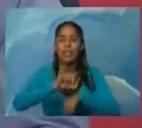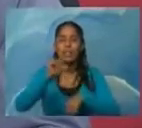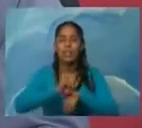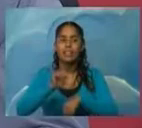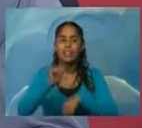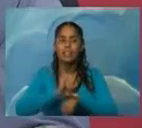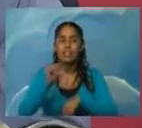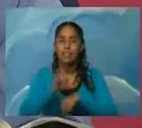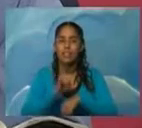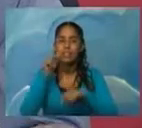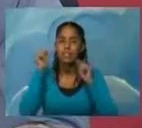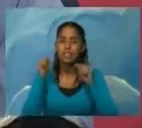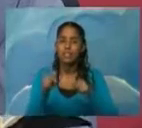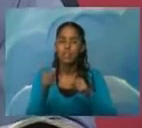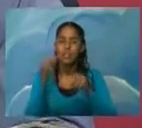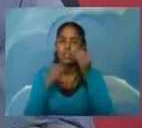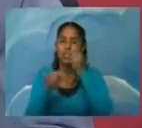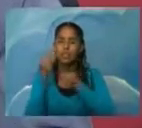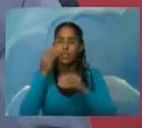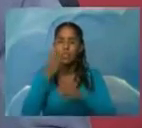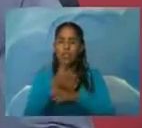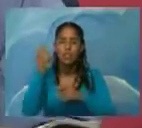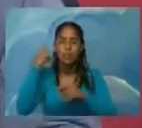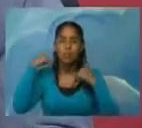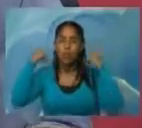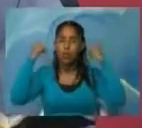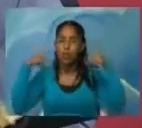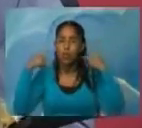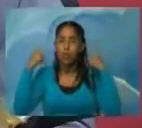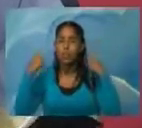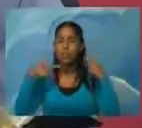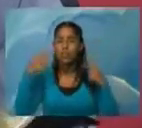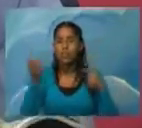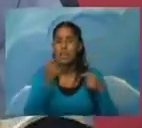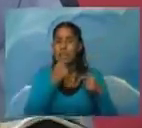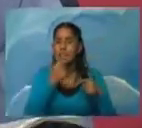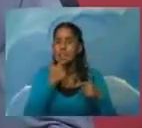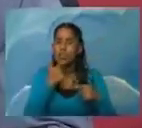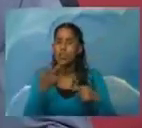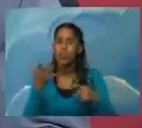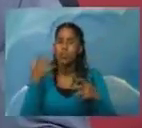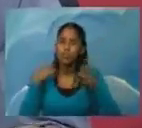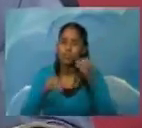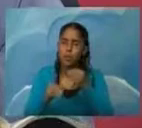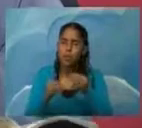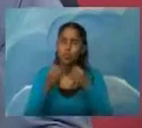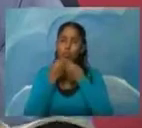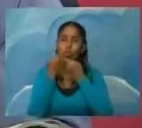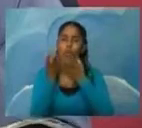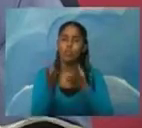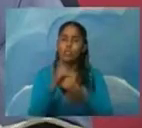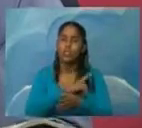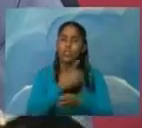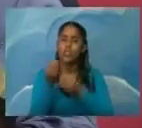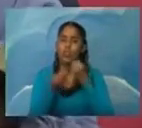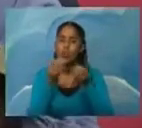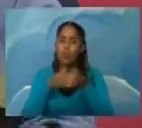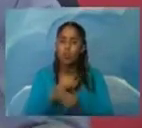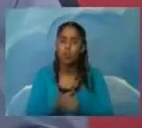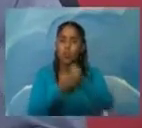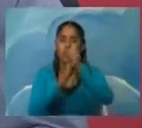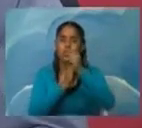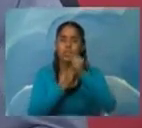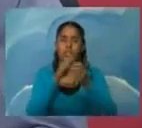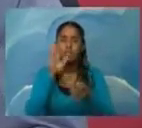oye, ¿verdad?, el alimento entra por esos oídos. Qué lindo es cuando tomamos muy en cuenta ese consejo de cómo conducirnos, así